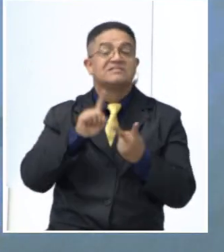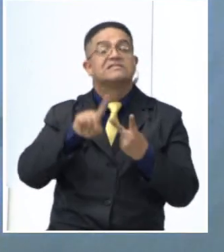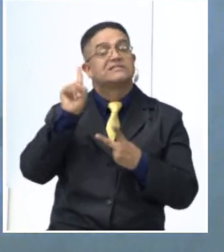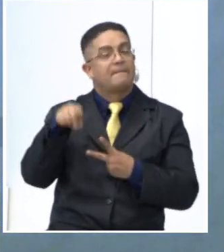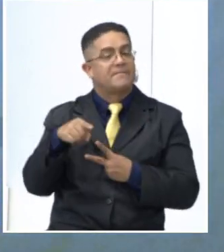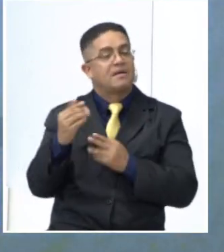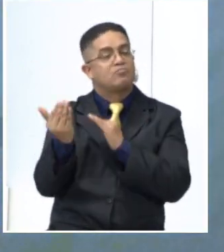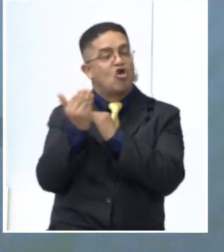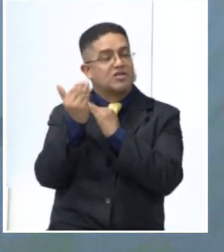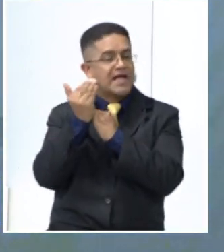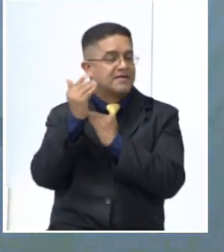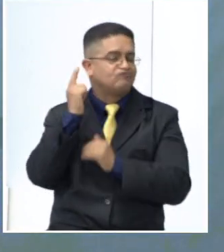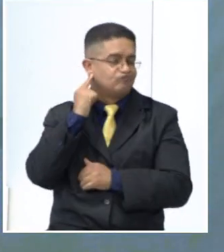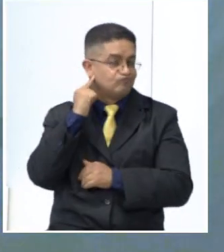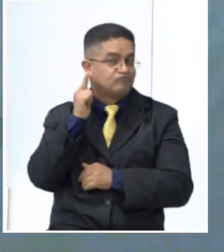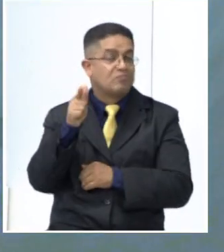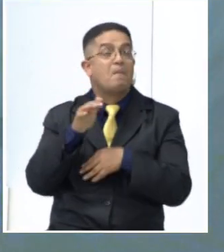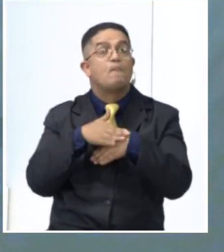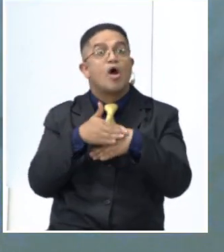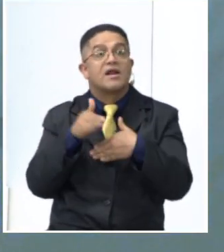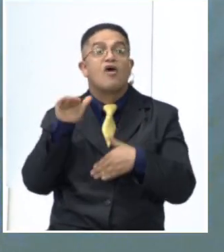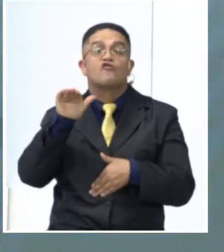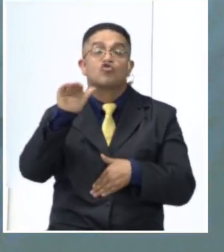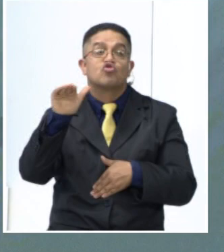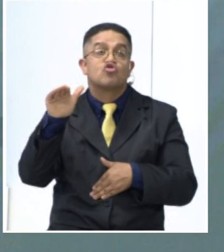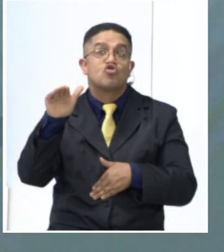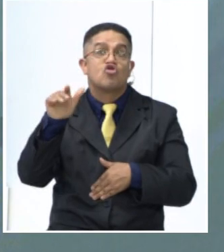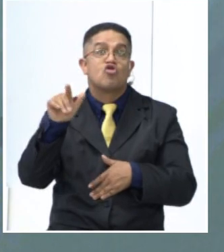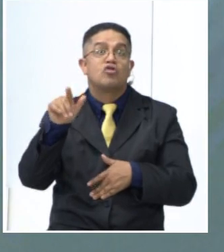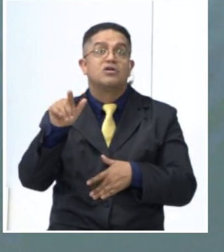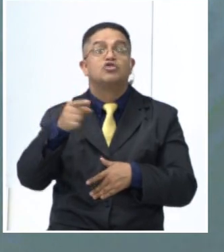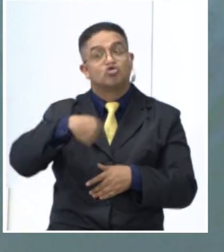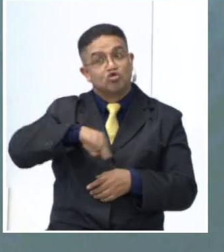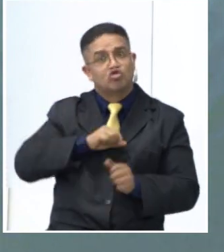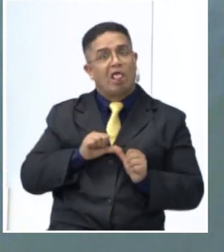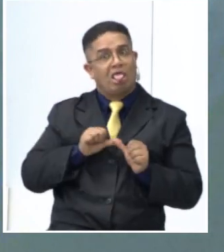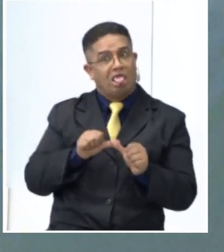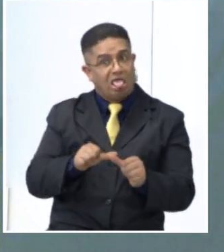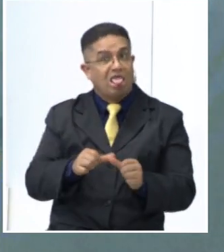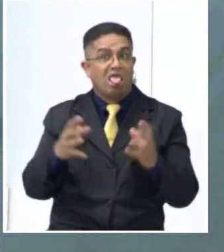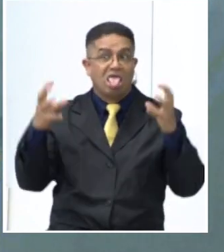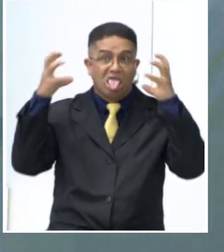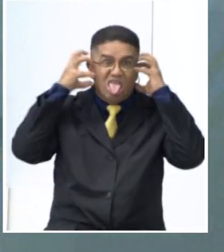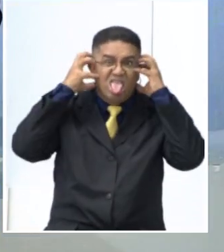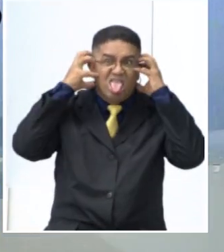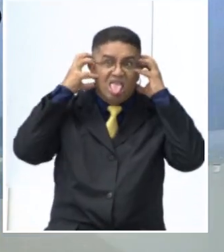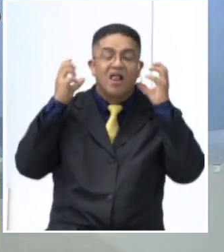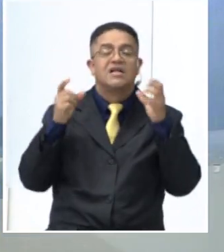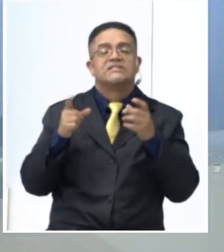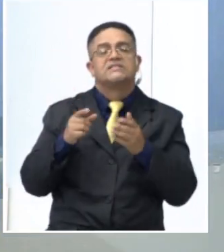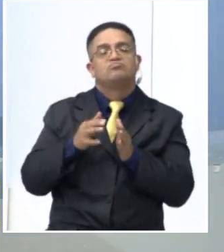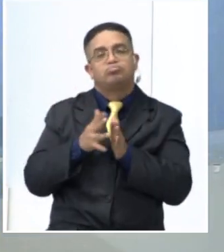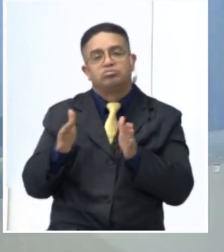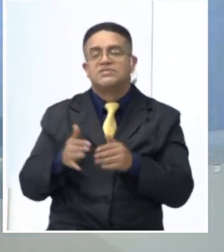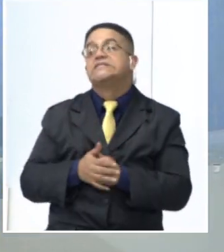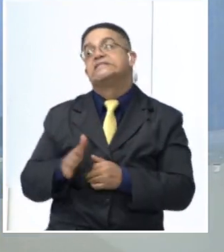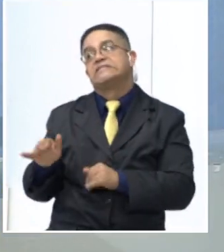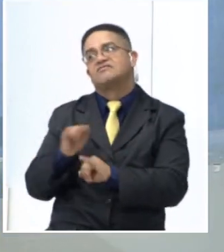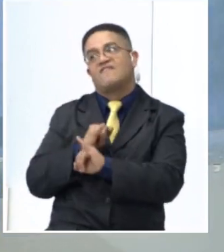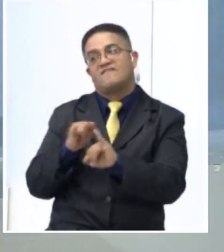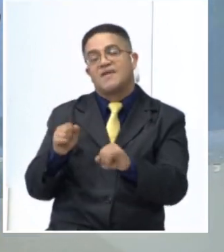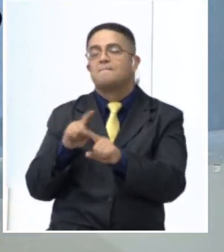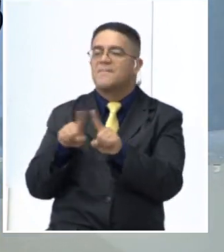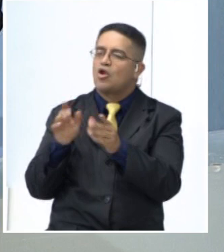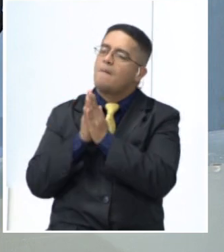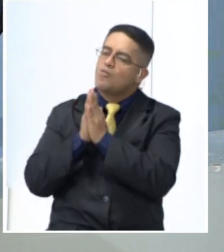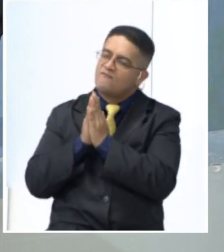ya hemos hablado que va a ser un problema mucho mayor si seguimos con estas prácticas de los audífonos. Doctor, hemos llegado al final, sin embargo me gustaría